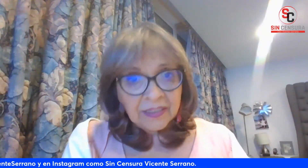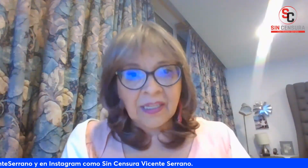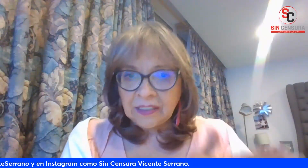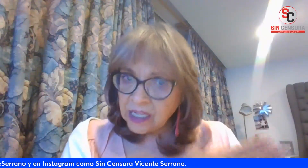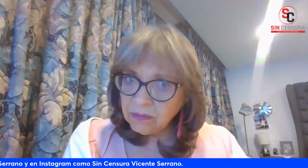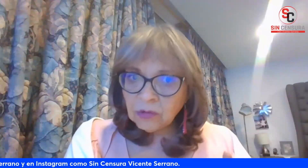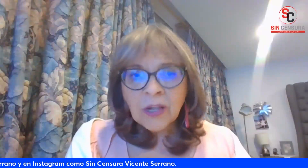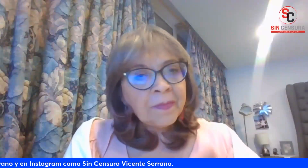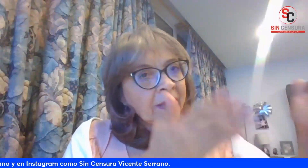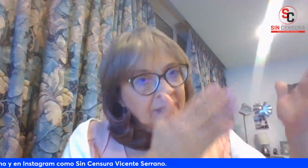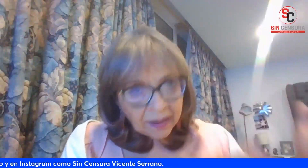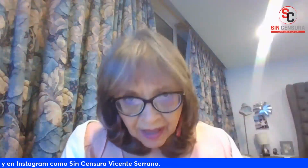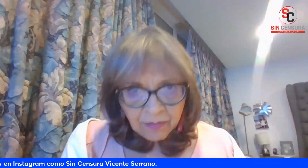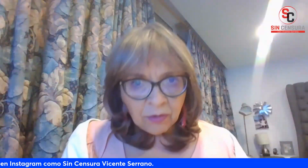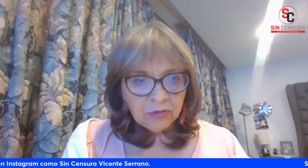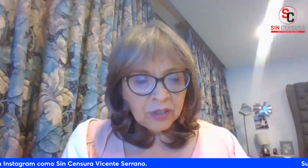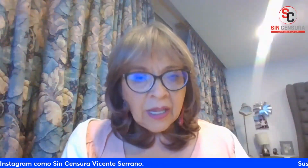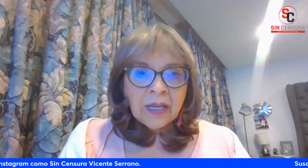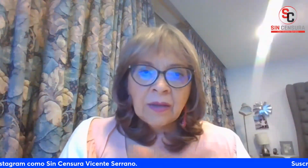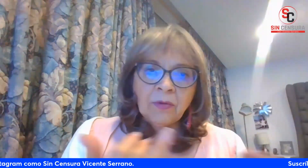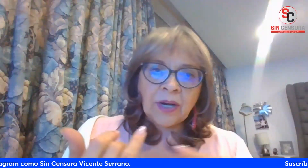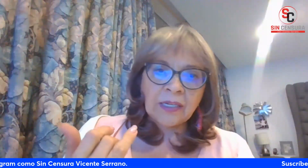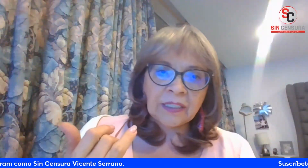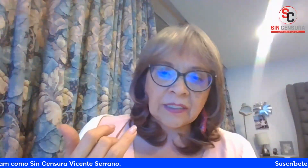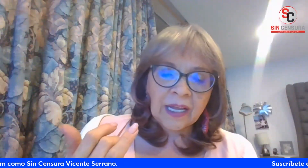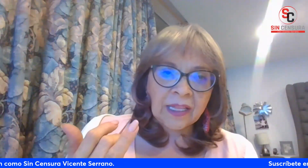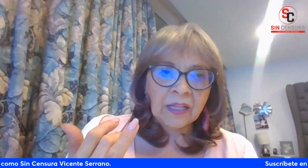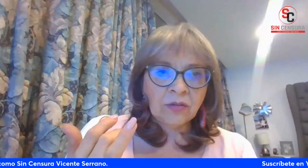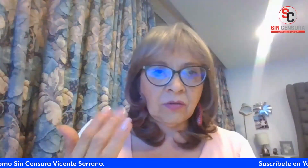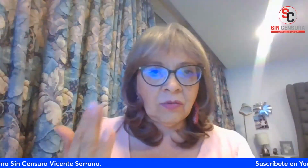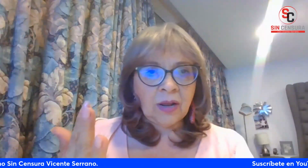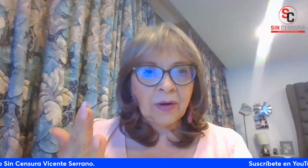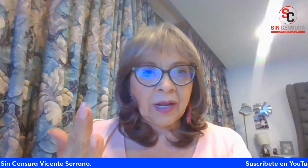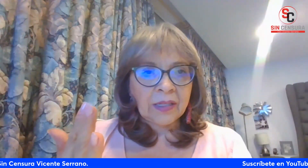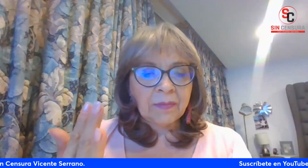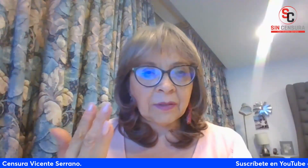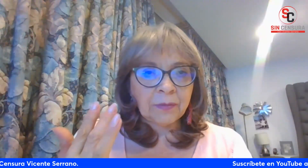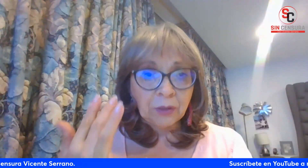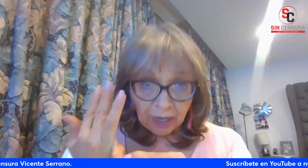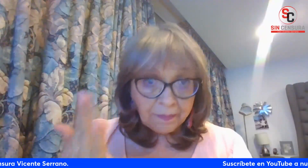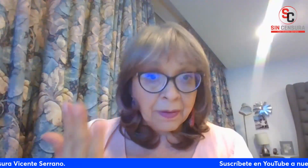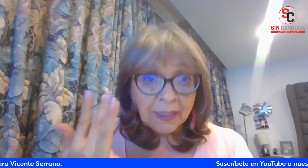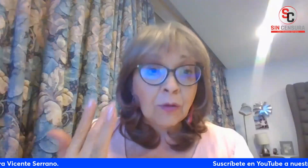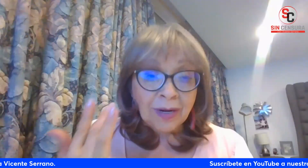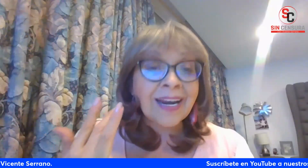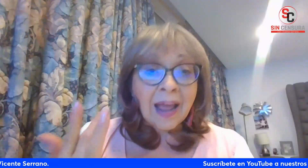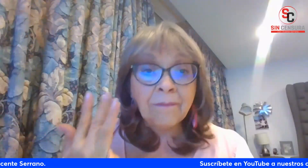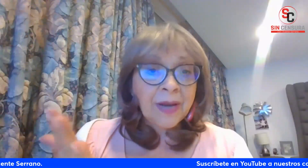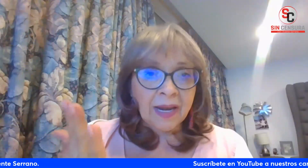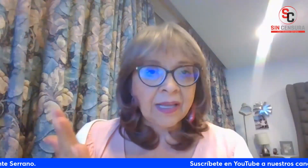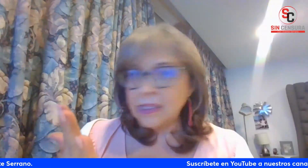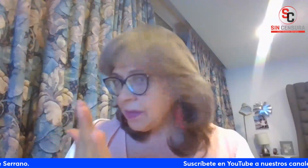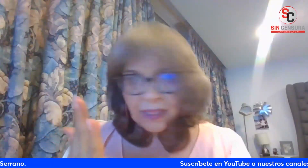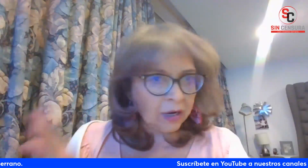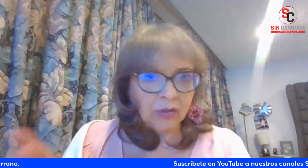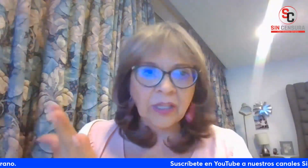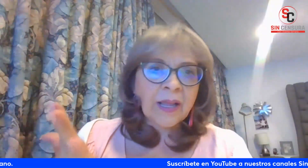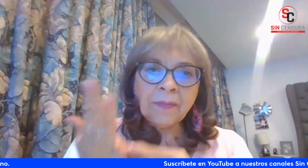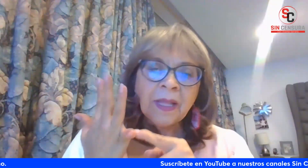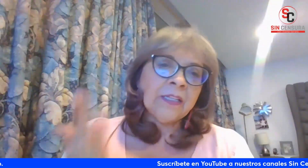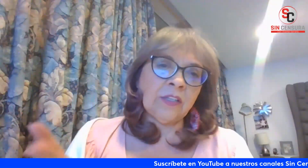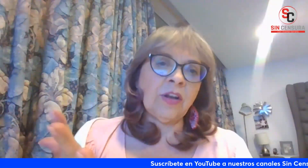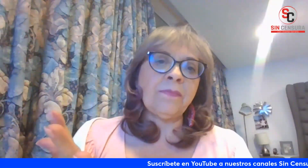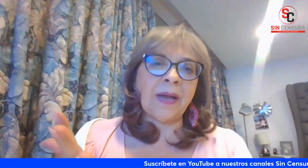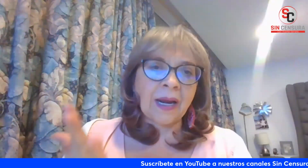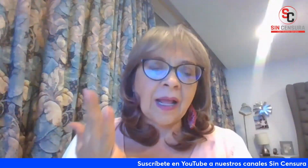programa, decimos, sabemos que Monreal se está quedando con una buena cantidad de presupuesto que le permite una amplia legitimidad que no